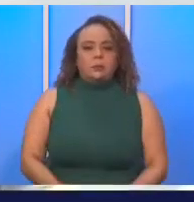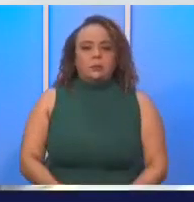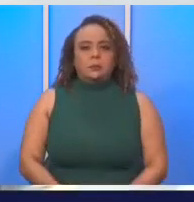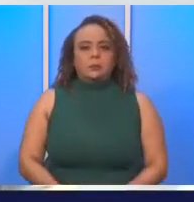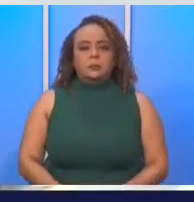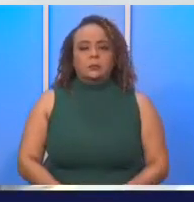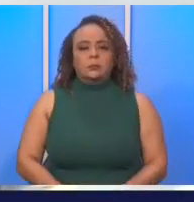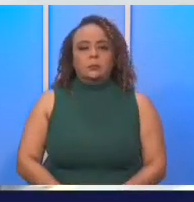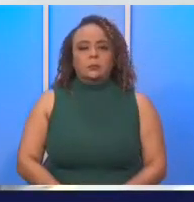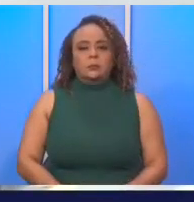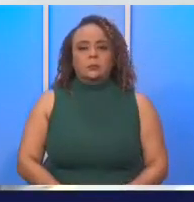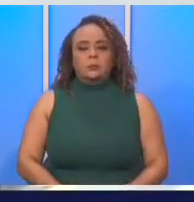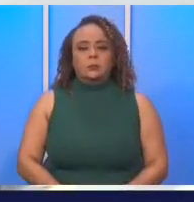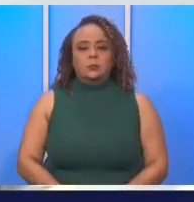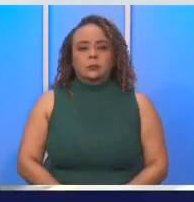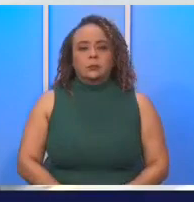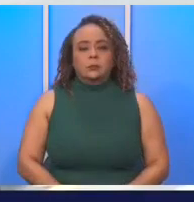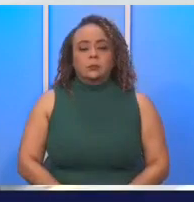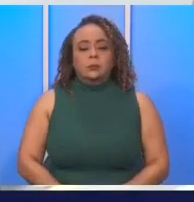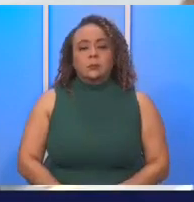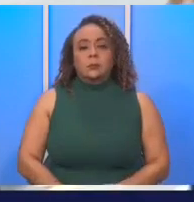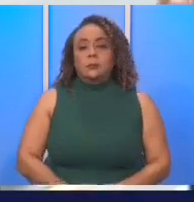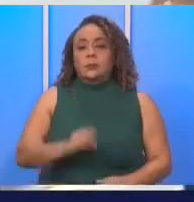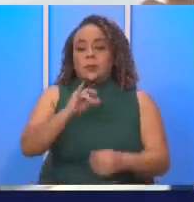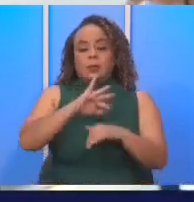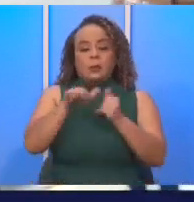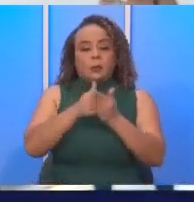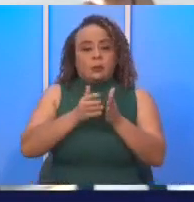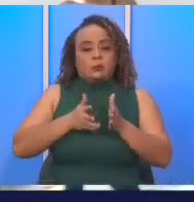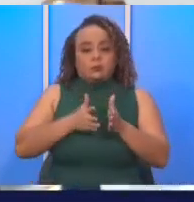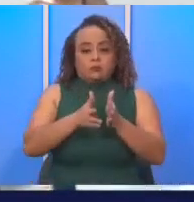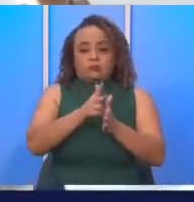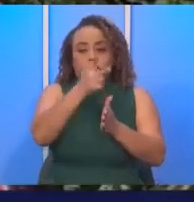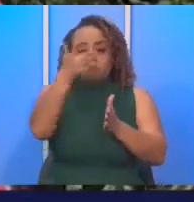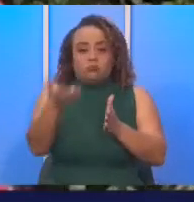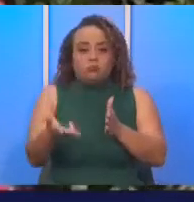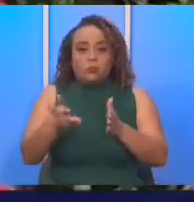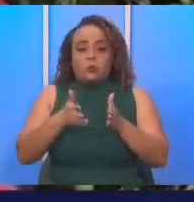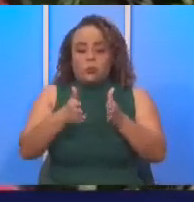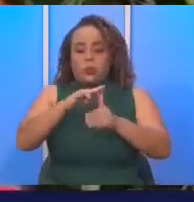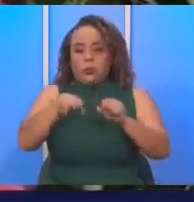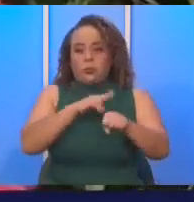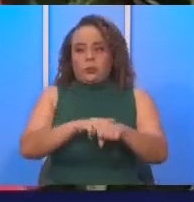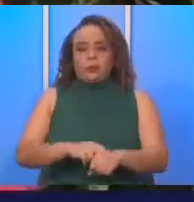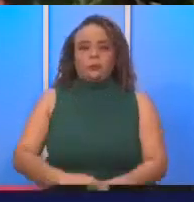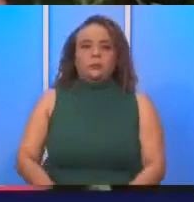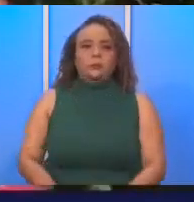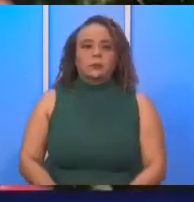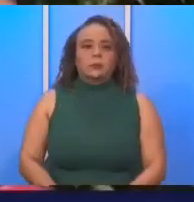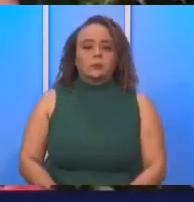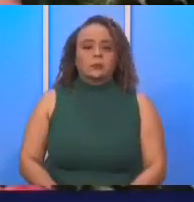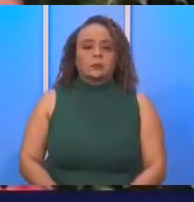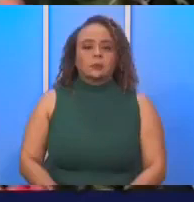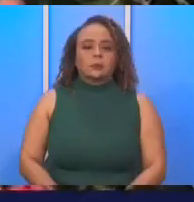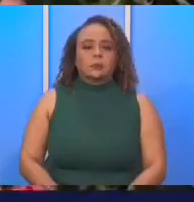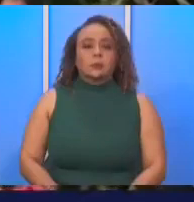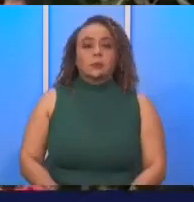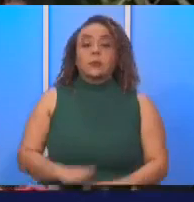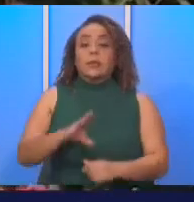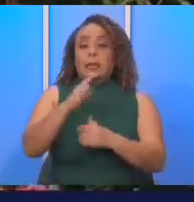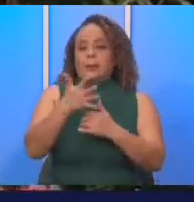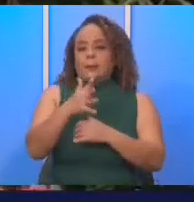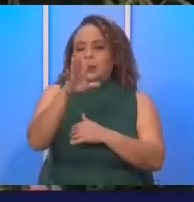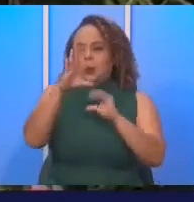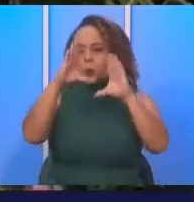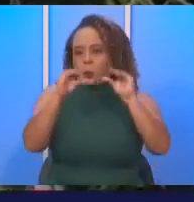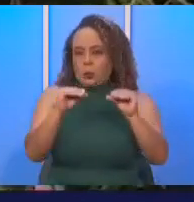llevan cuatro caballos y todo, entonces los hace salirse de la ruta normal. La emergencia ocurrió este martes a las 9:38 de la